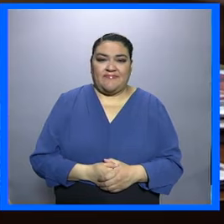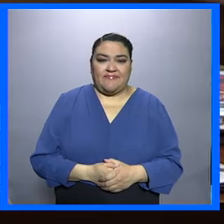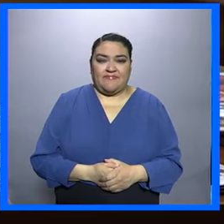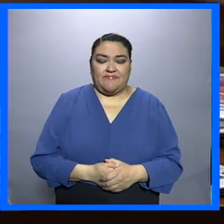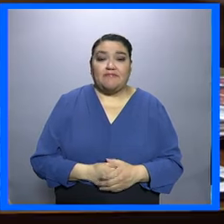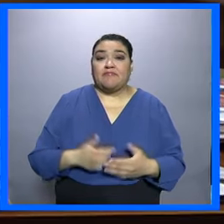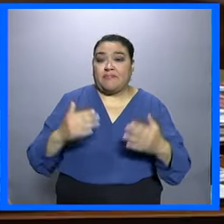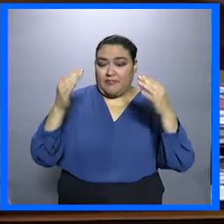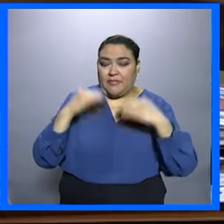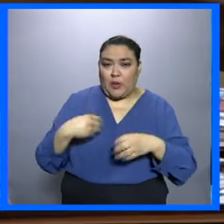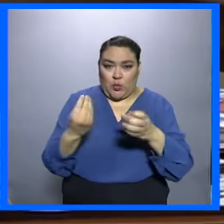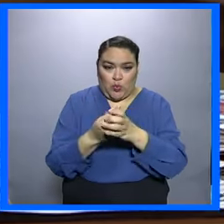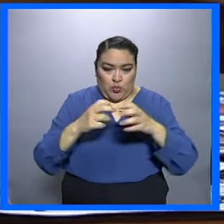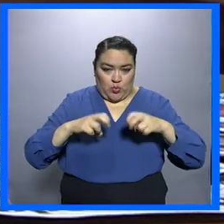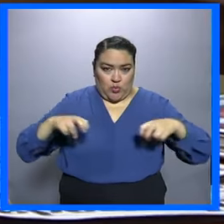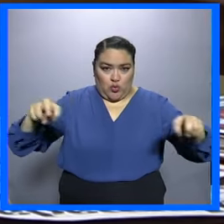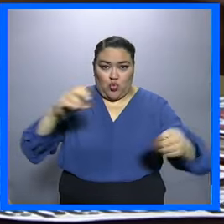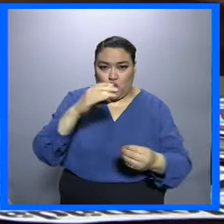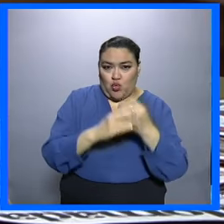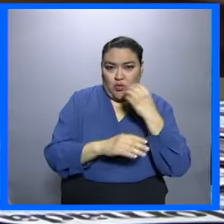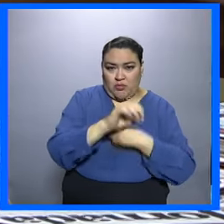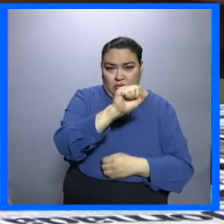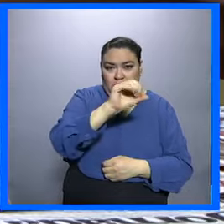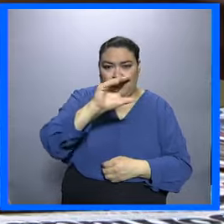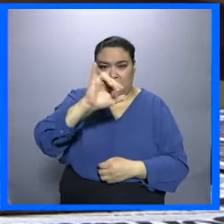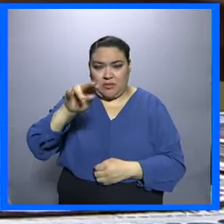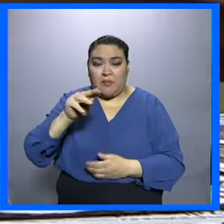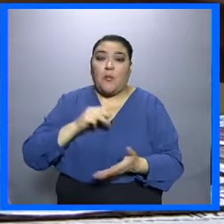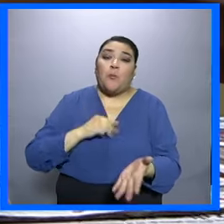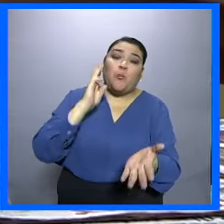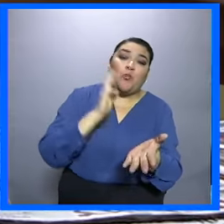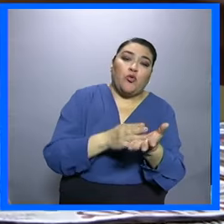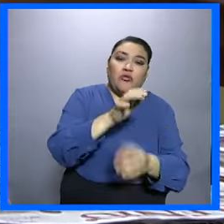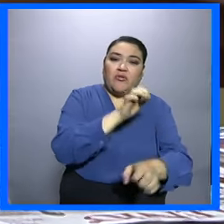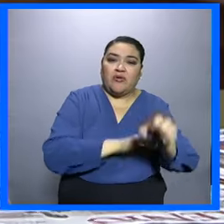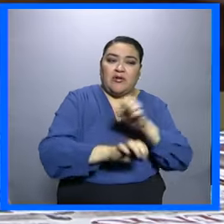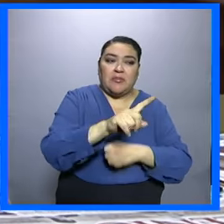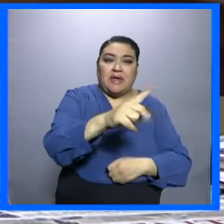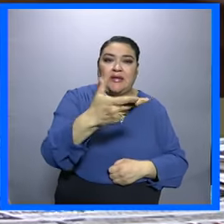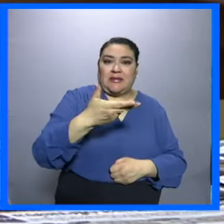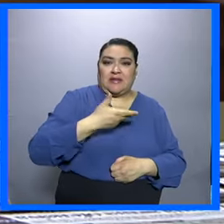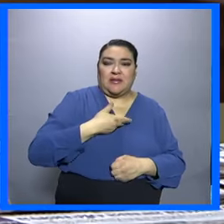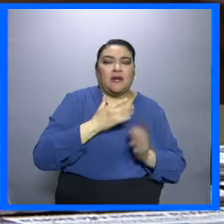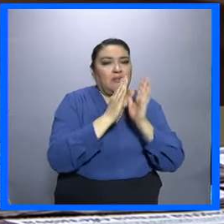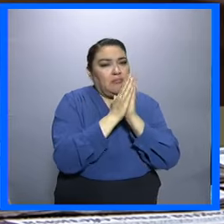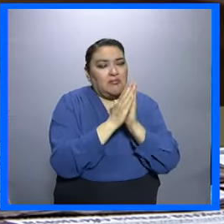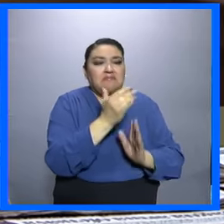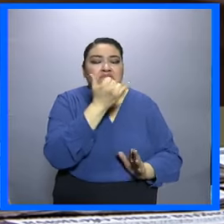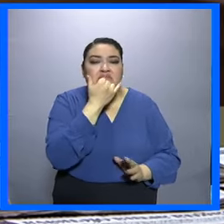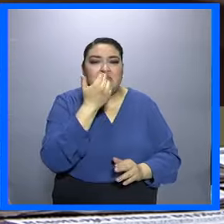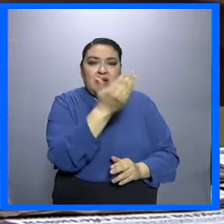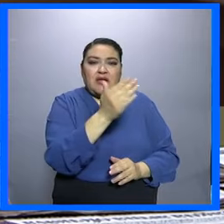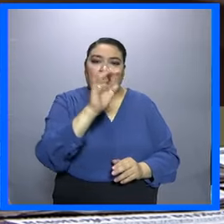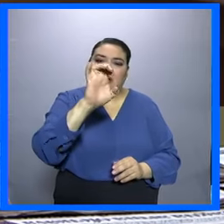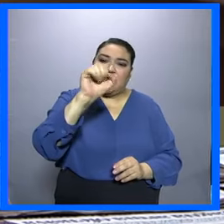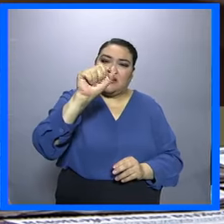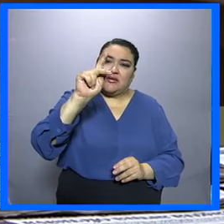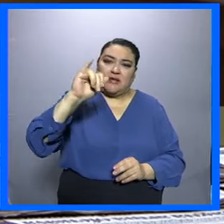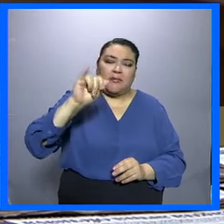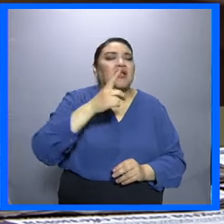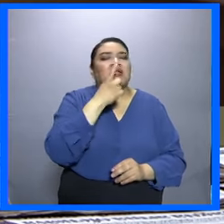Y en sesión en pleno, la nueva Suprema Corte multó a una empresa que solicitó declarar impedida a la ministra Esquivel